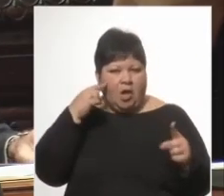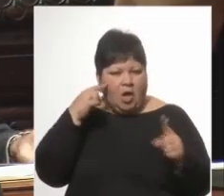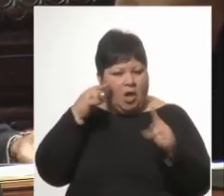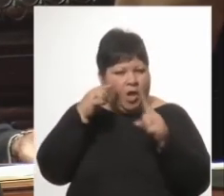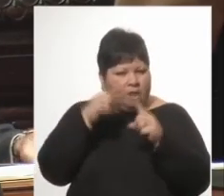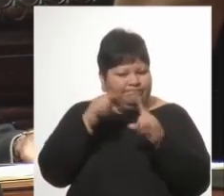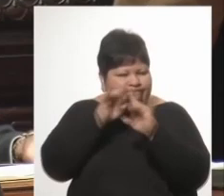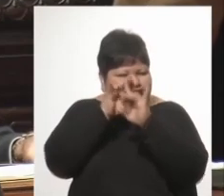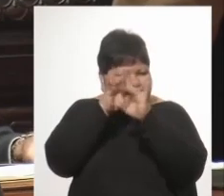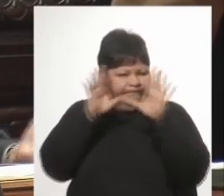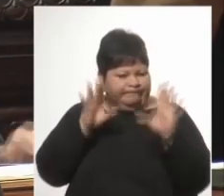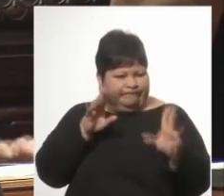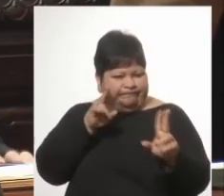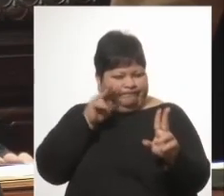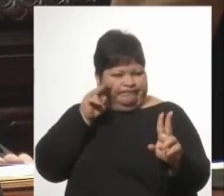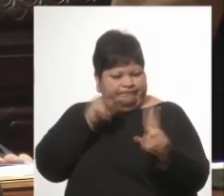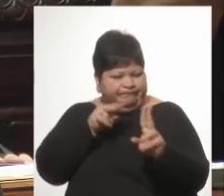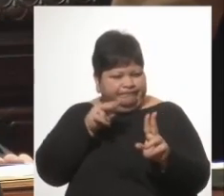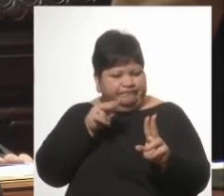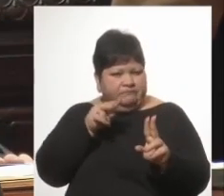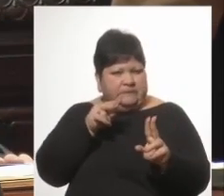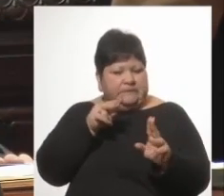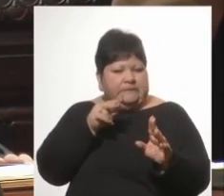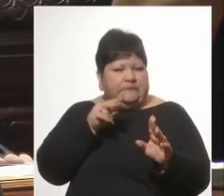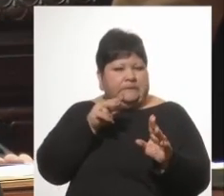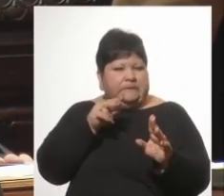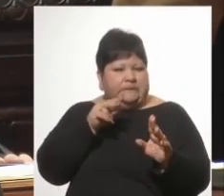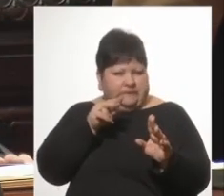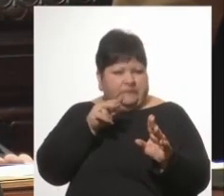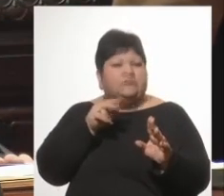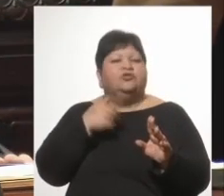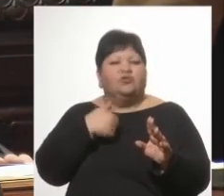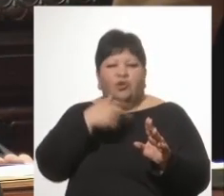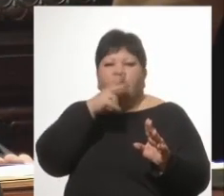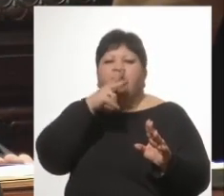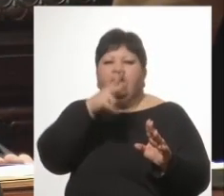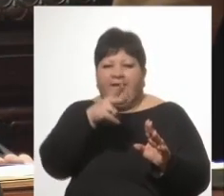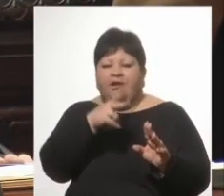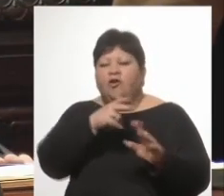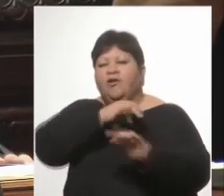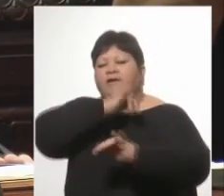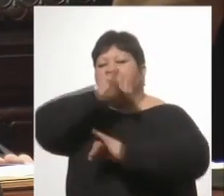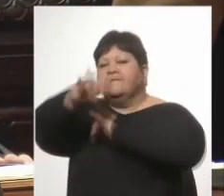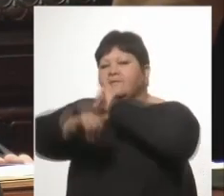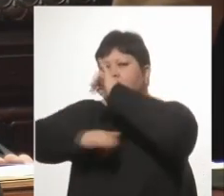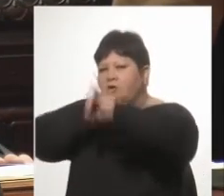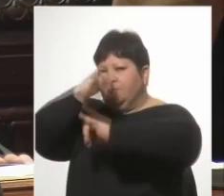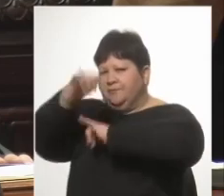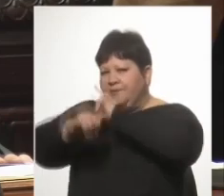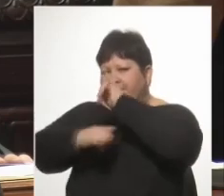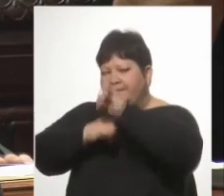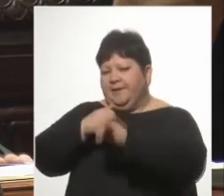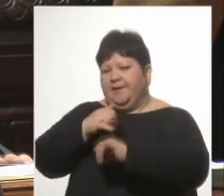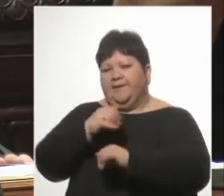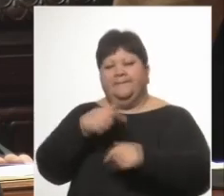avalan lo que yo estoy diciendo de que le informé al ministro